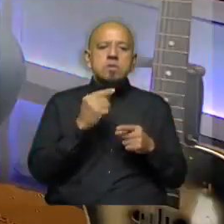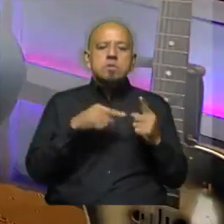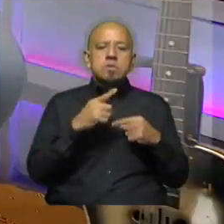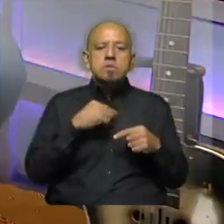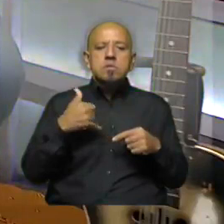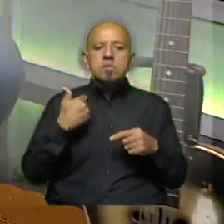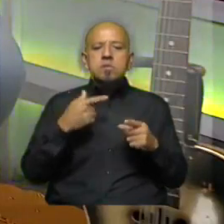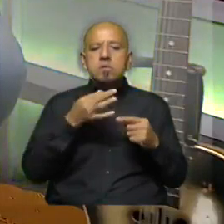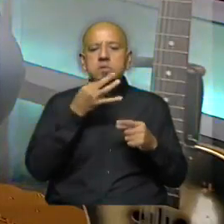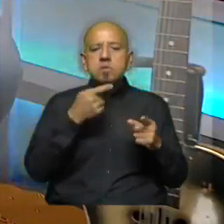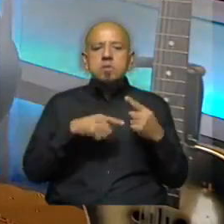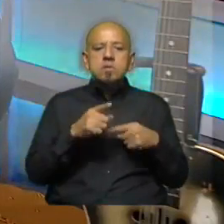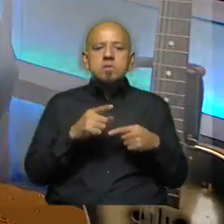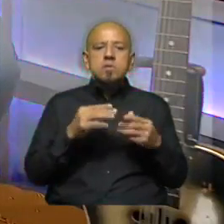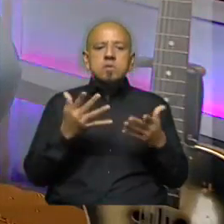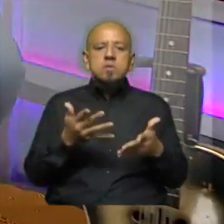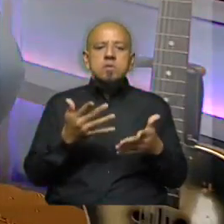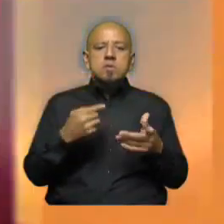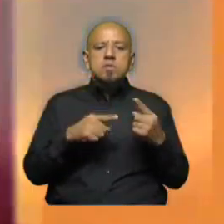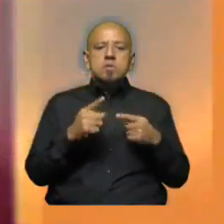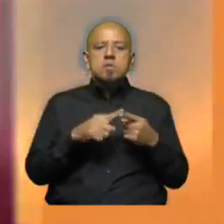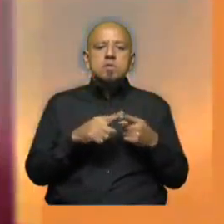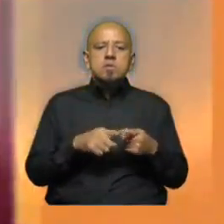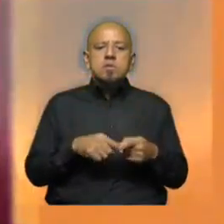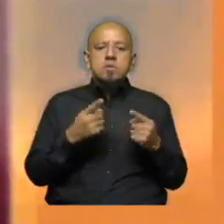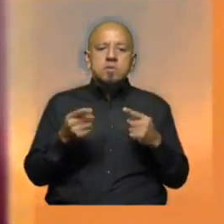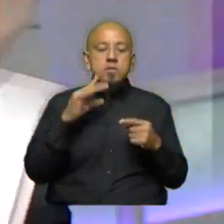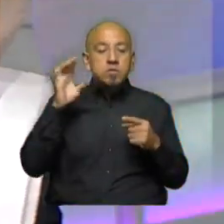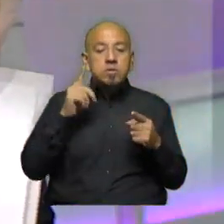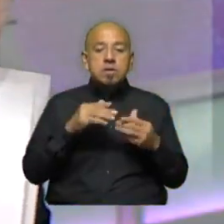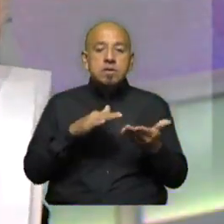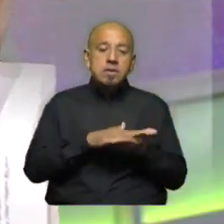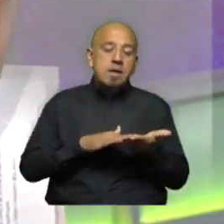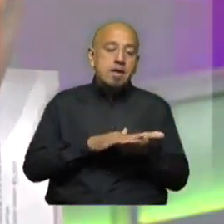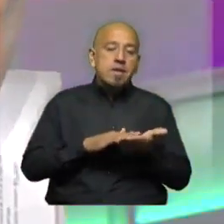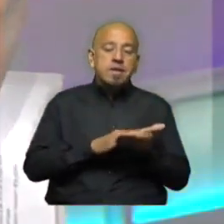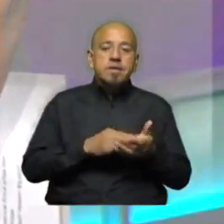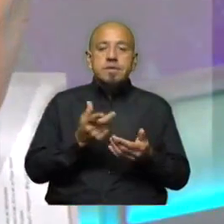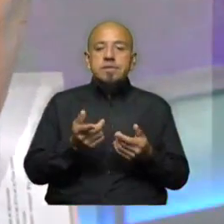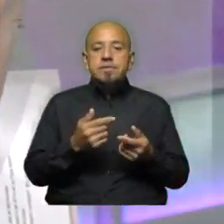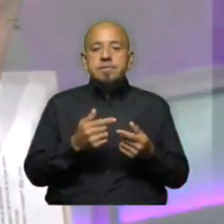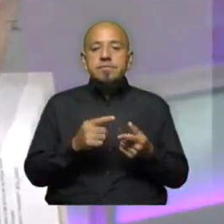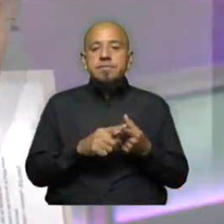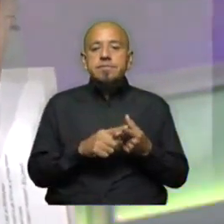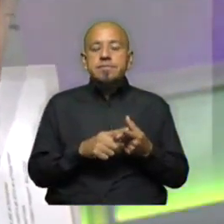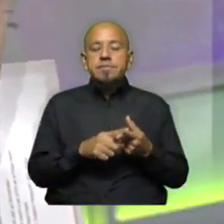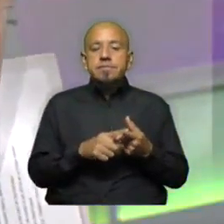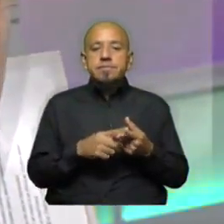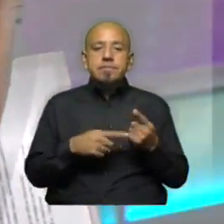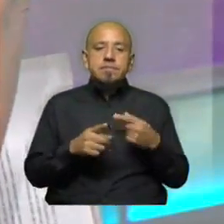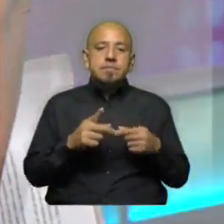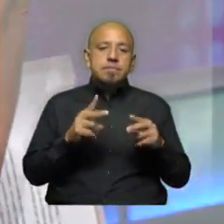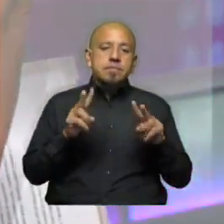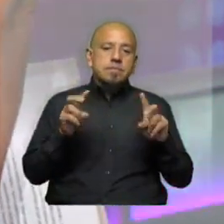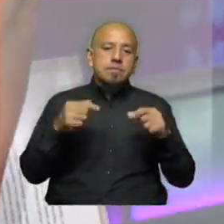que yo me insisten, mirá, si no va a las plataformas, no lo escuchará nadie. Yo te iba a hacer esa pregunta, ¿no? Porque pasando por los